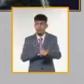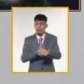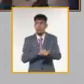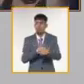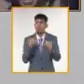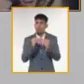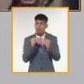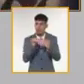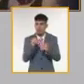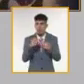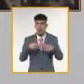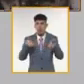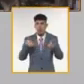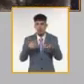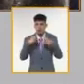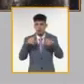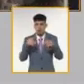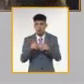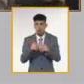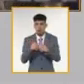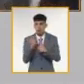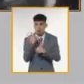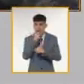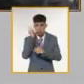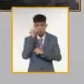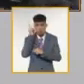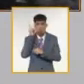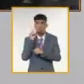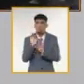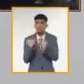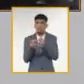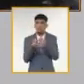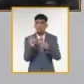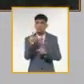expresiones nacen de grupos sociales racializados,